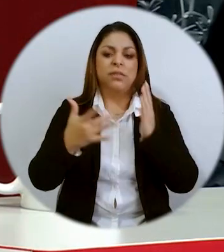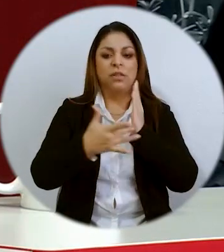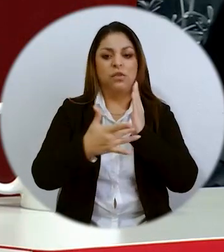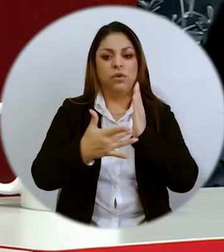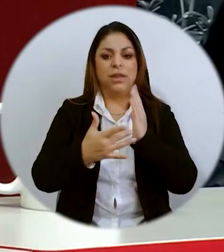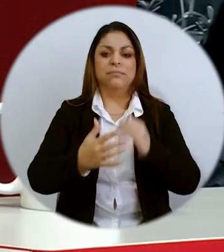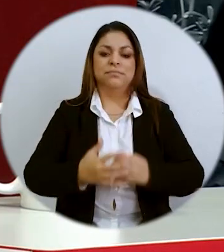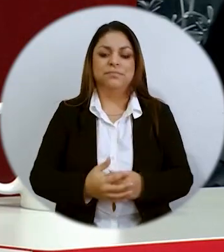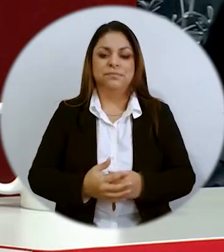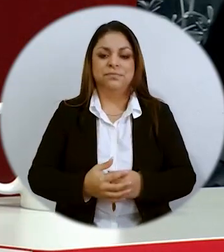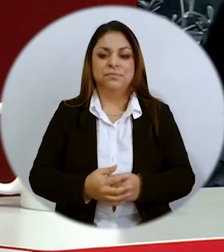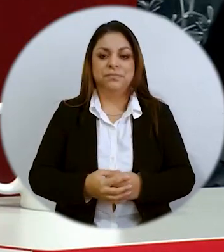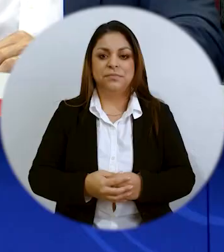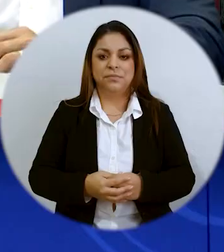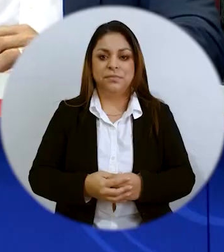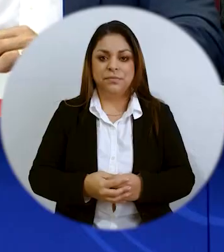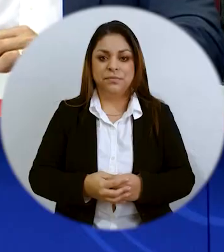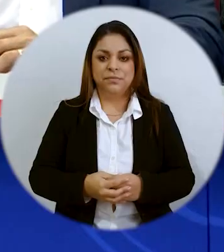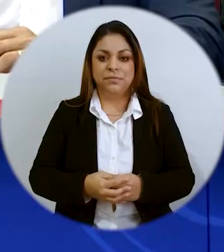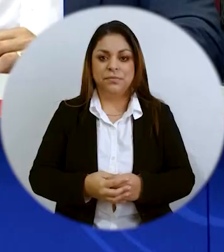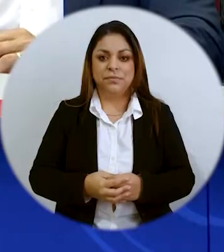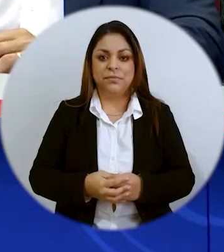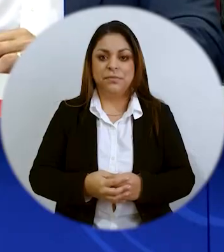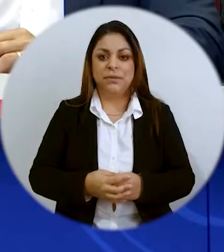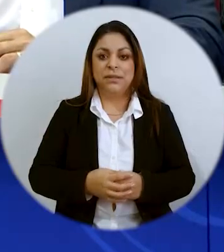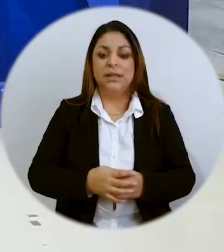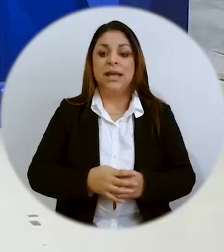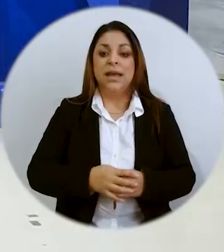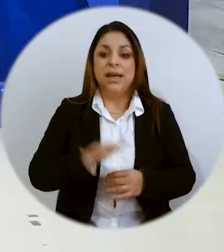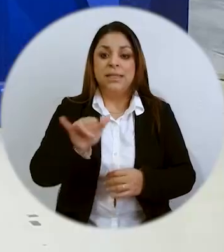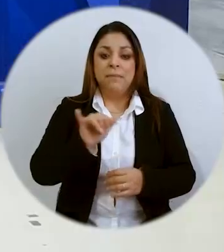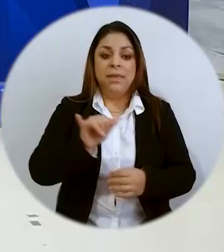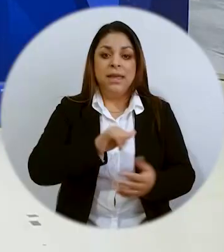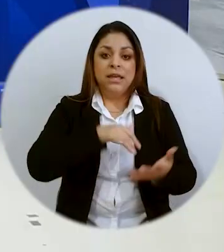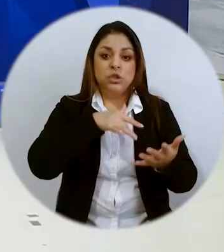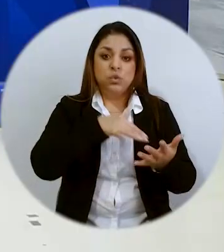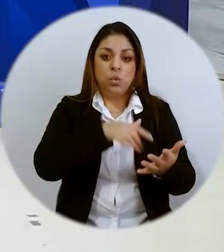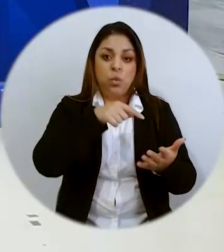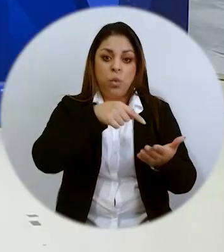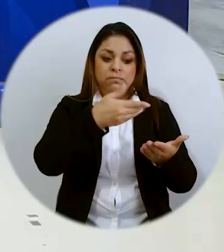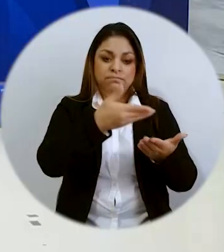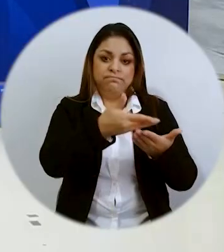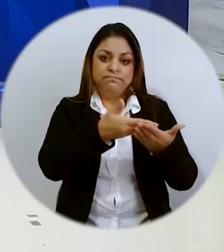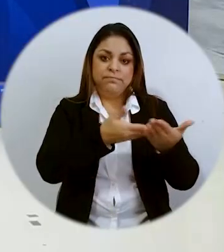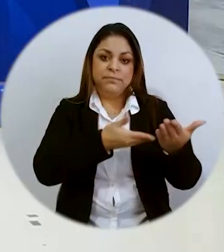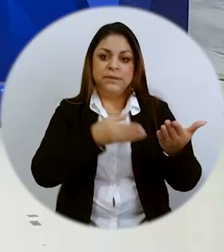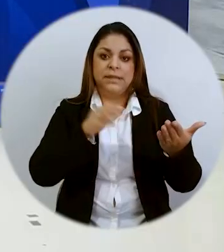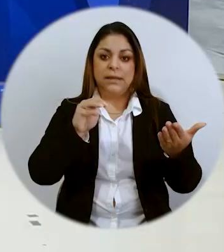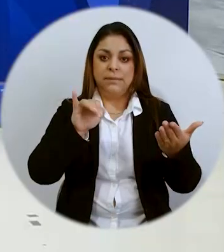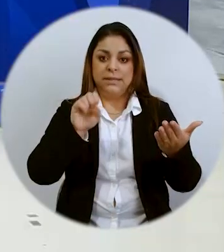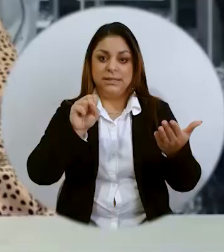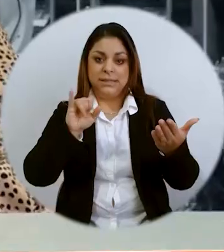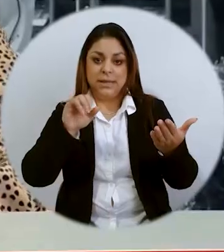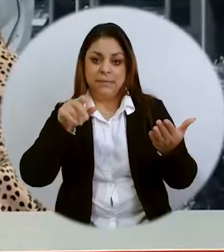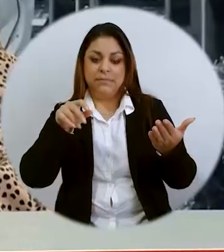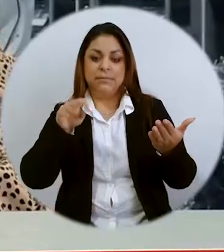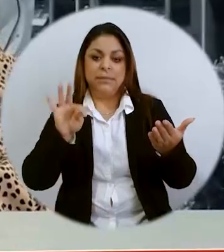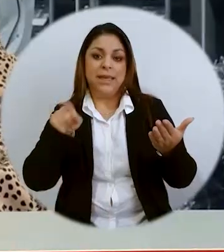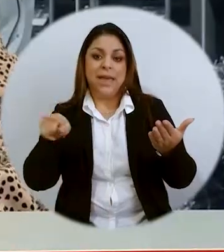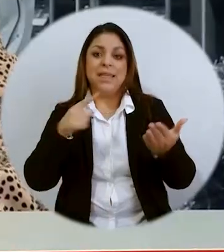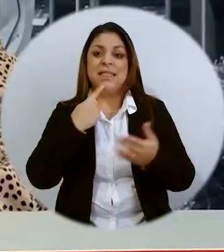temas tecnológicos. El estudio del MISID también muestra una